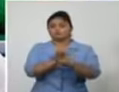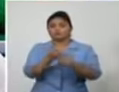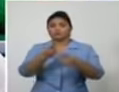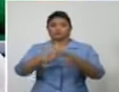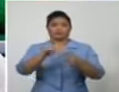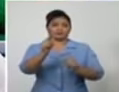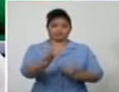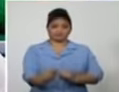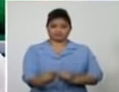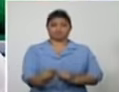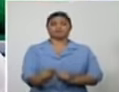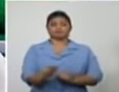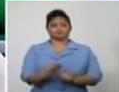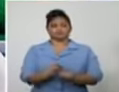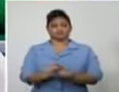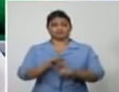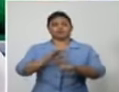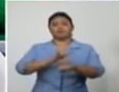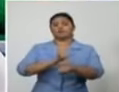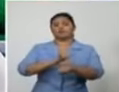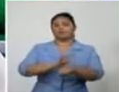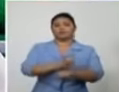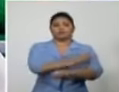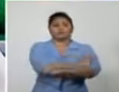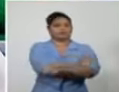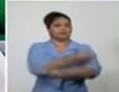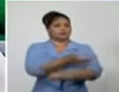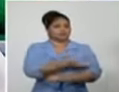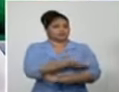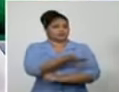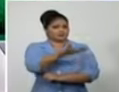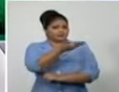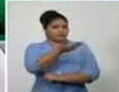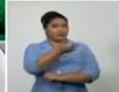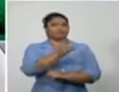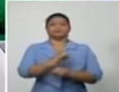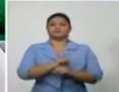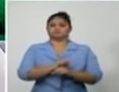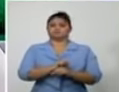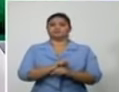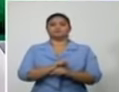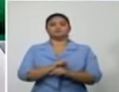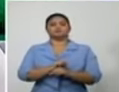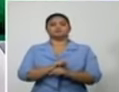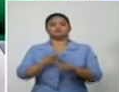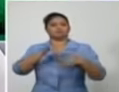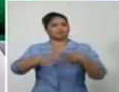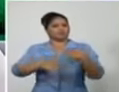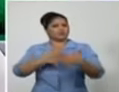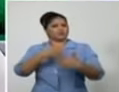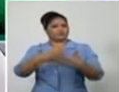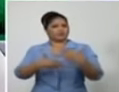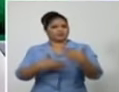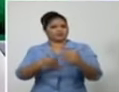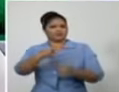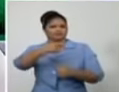con antecedentes de hipertensión arterial y un infarto del miocardio que había tenido en el año